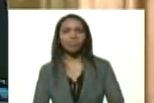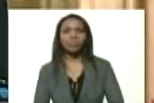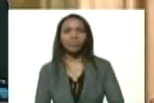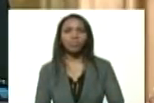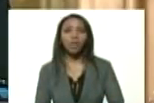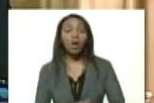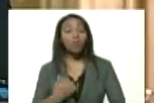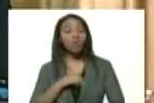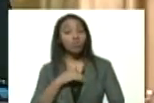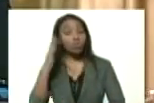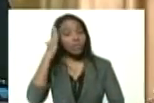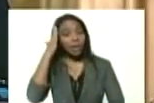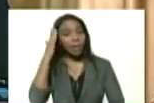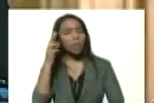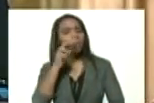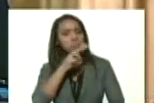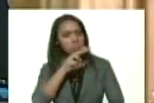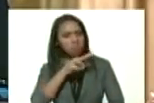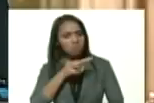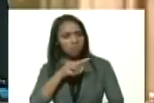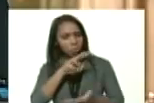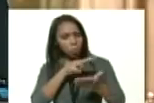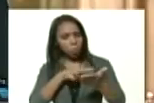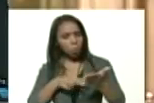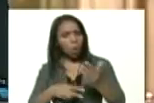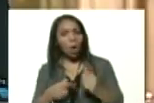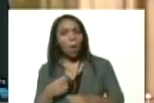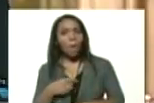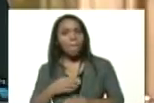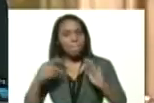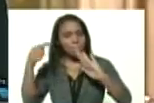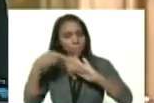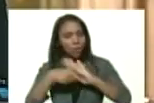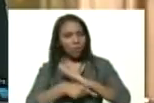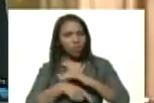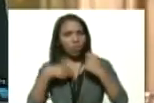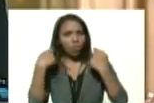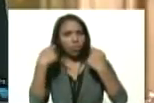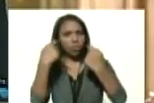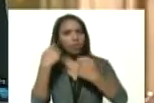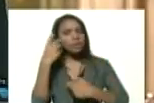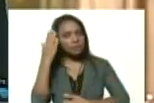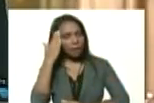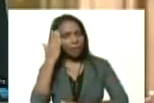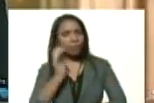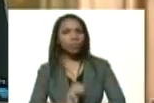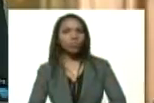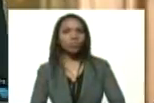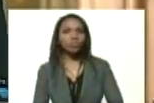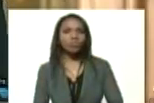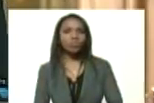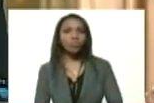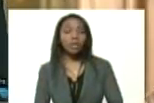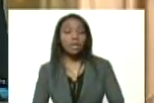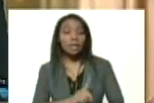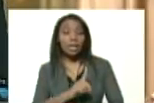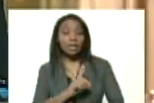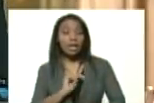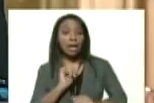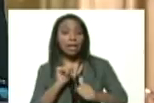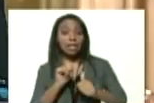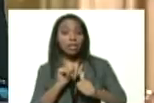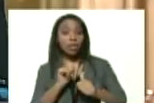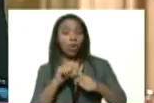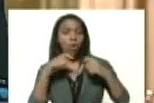nosotros sabemos leer profundamente la campaña y se inició la campaña en